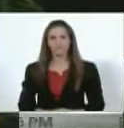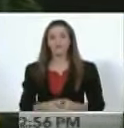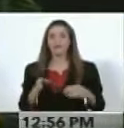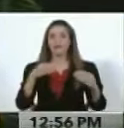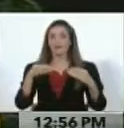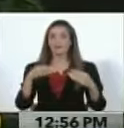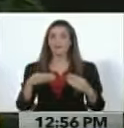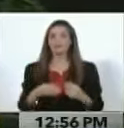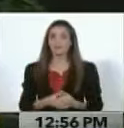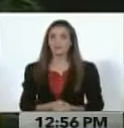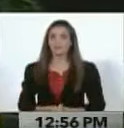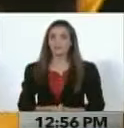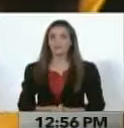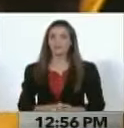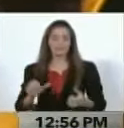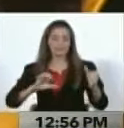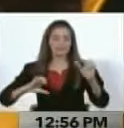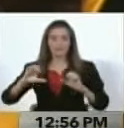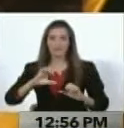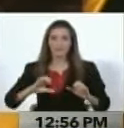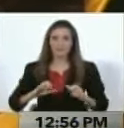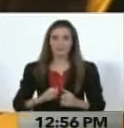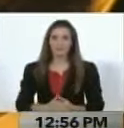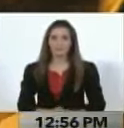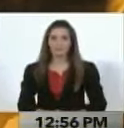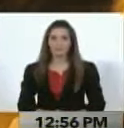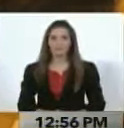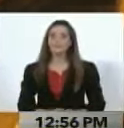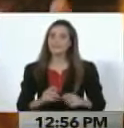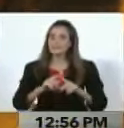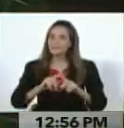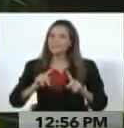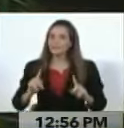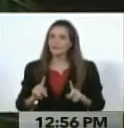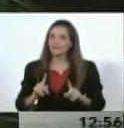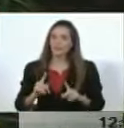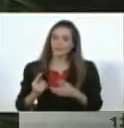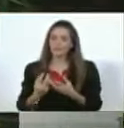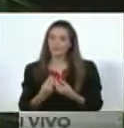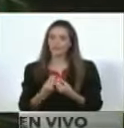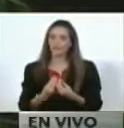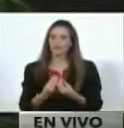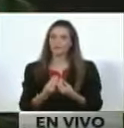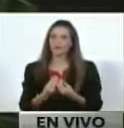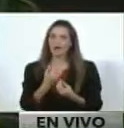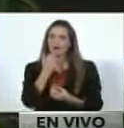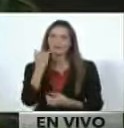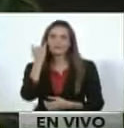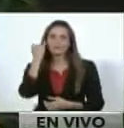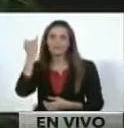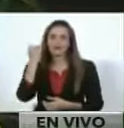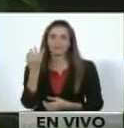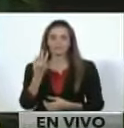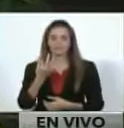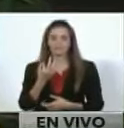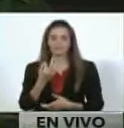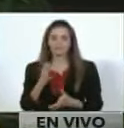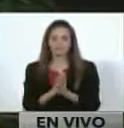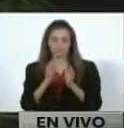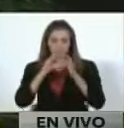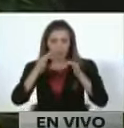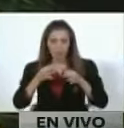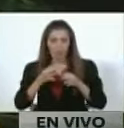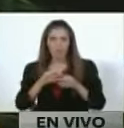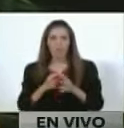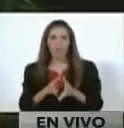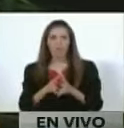ética, científica, pero acompañada de una perspectiva crítica, orientó